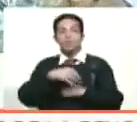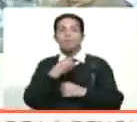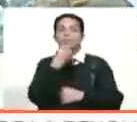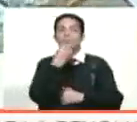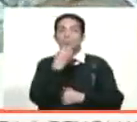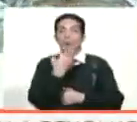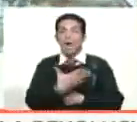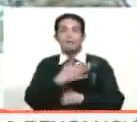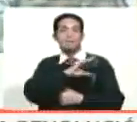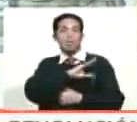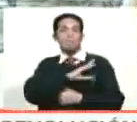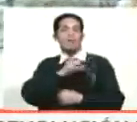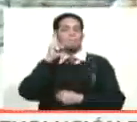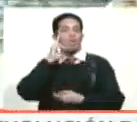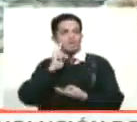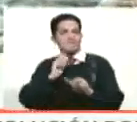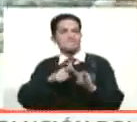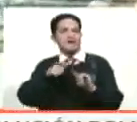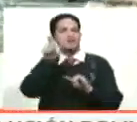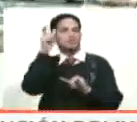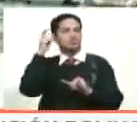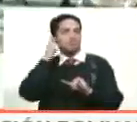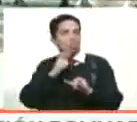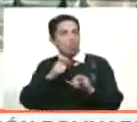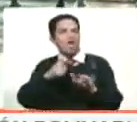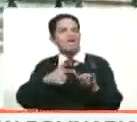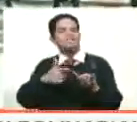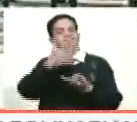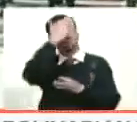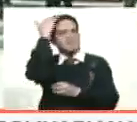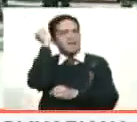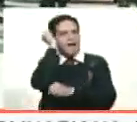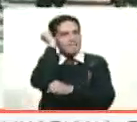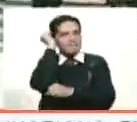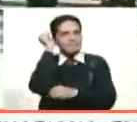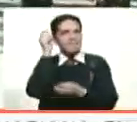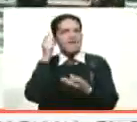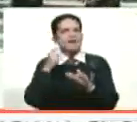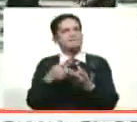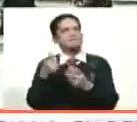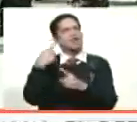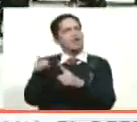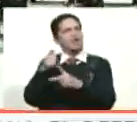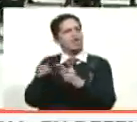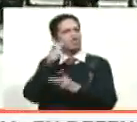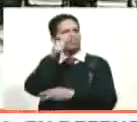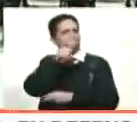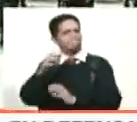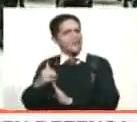de Bolívar, de Sucre, de Miranda, de Urdaneta, de Negro Primero.